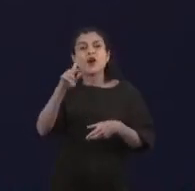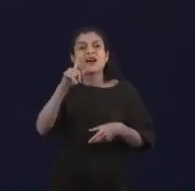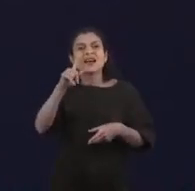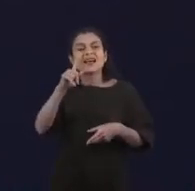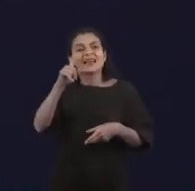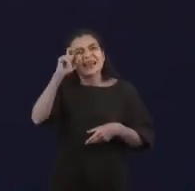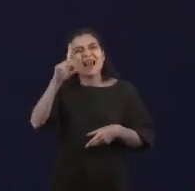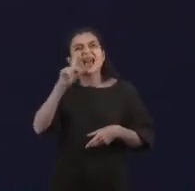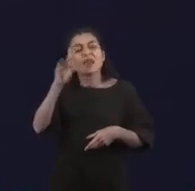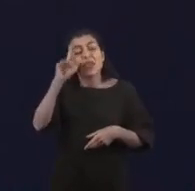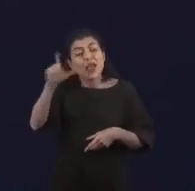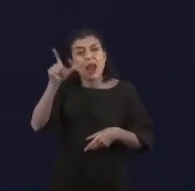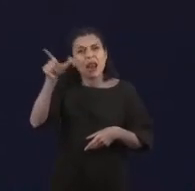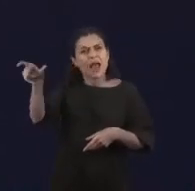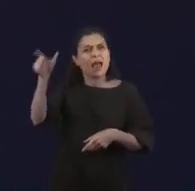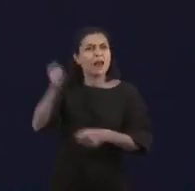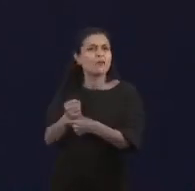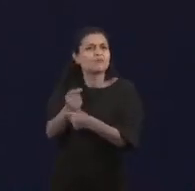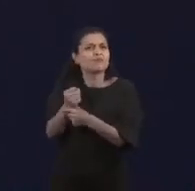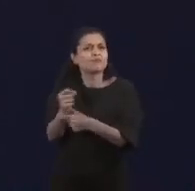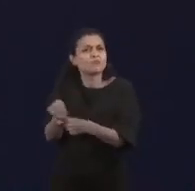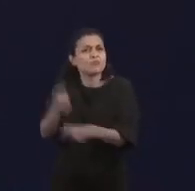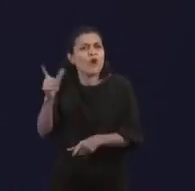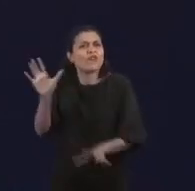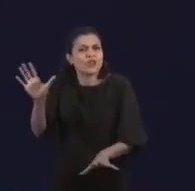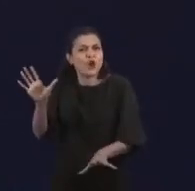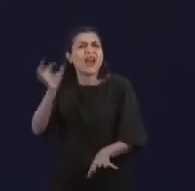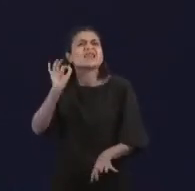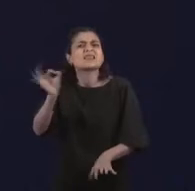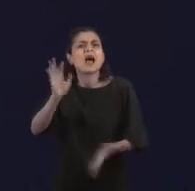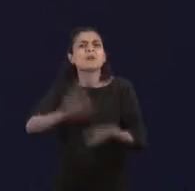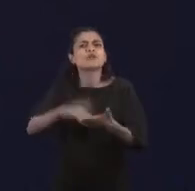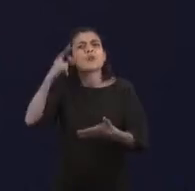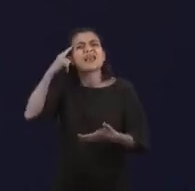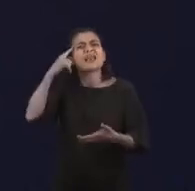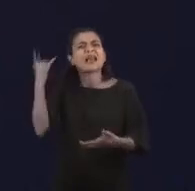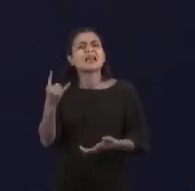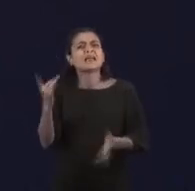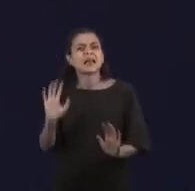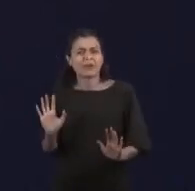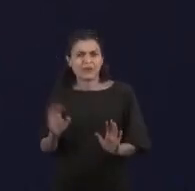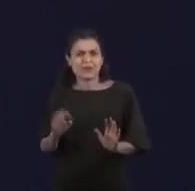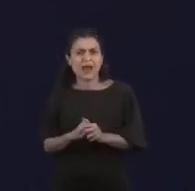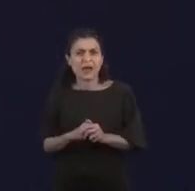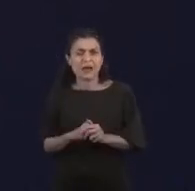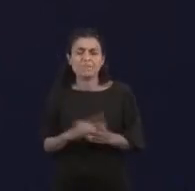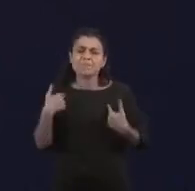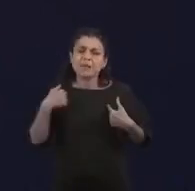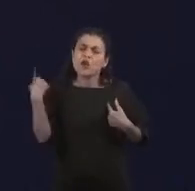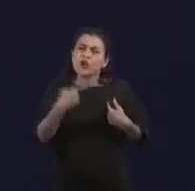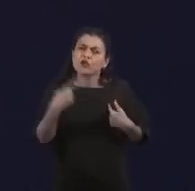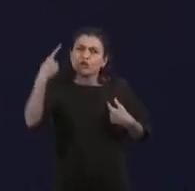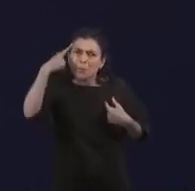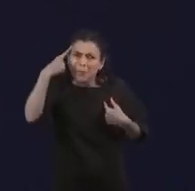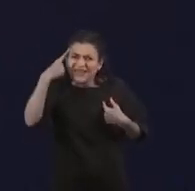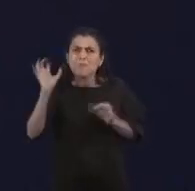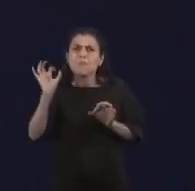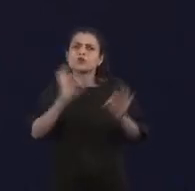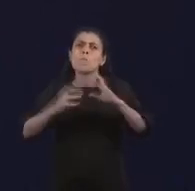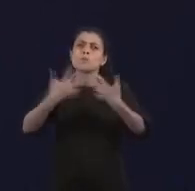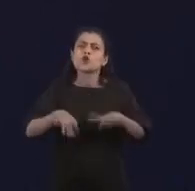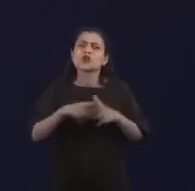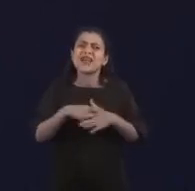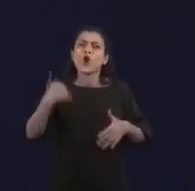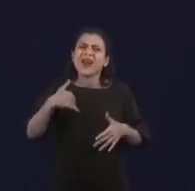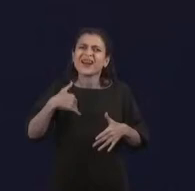que efectivamente es un entendido en inteligencia artificial. Dentro del proyecto de país que tenemos, y hoy lo hice con